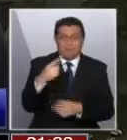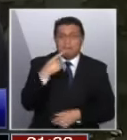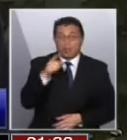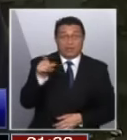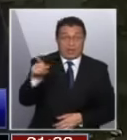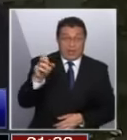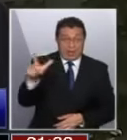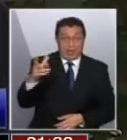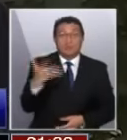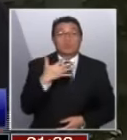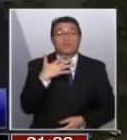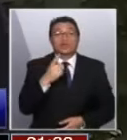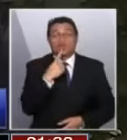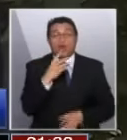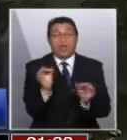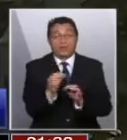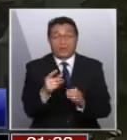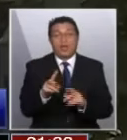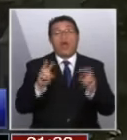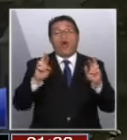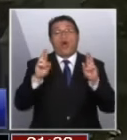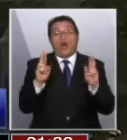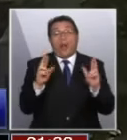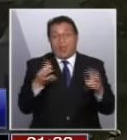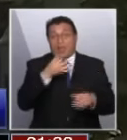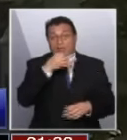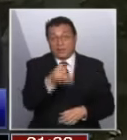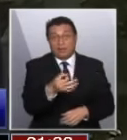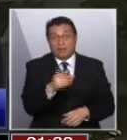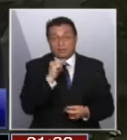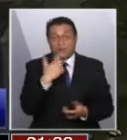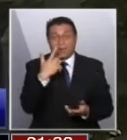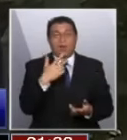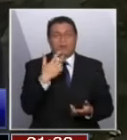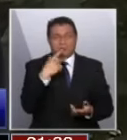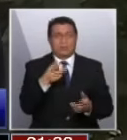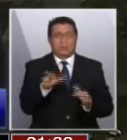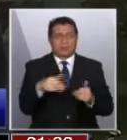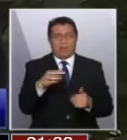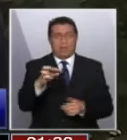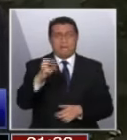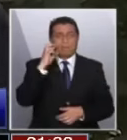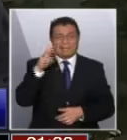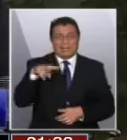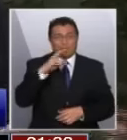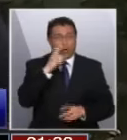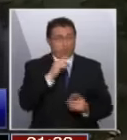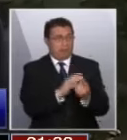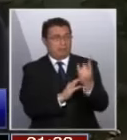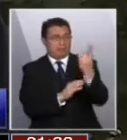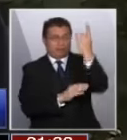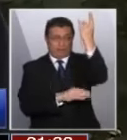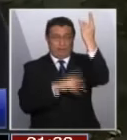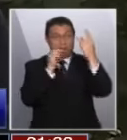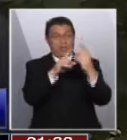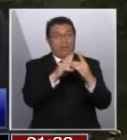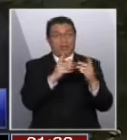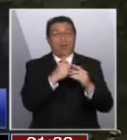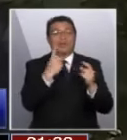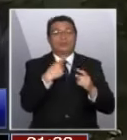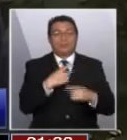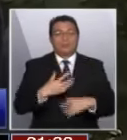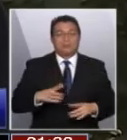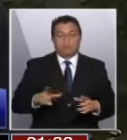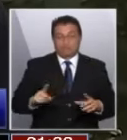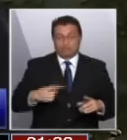a él por qué no lo dice Ojalá que lo diga Porque si no esto se transforme en un pino insig es un pino que trata de que nadie surja hasta que él tome una